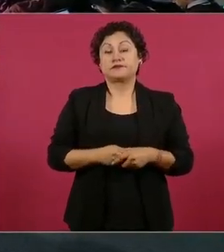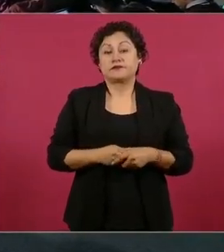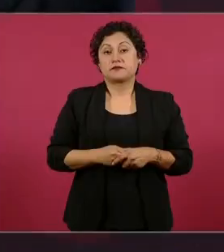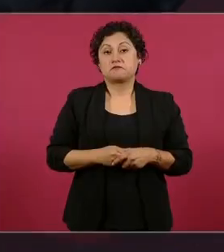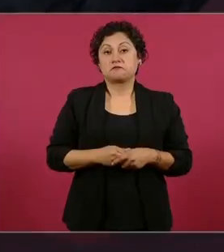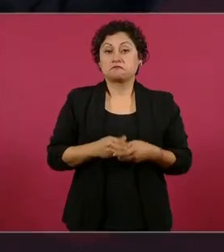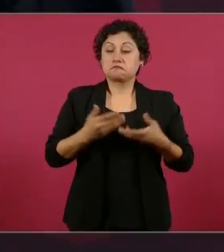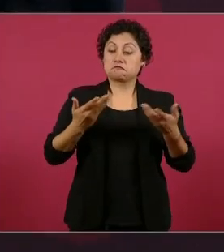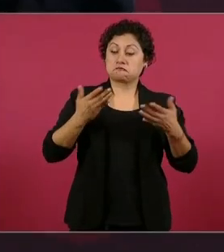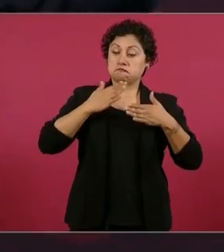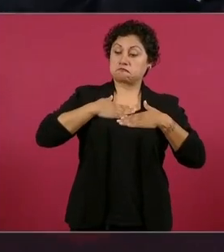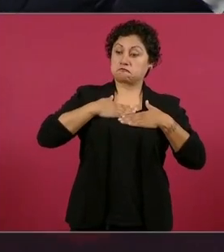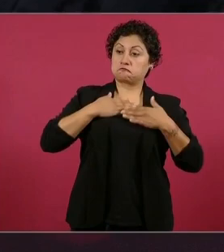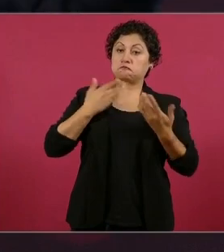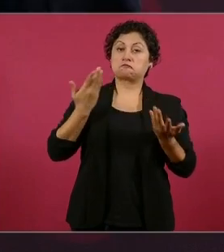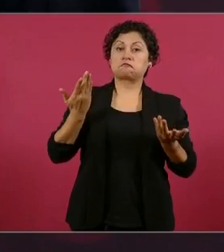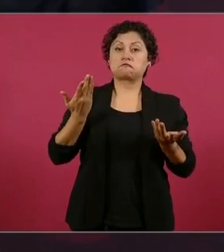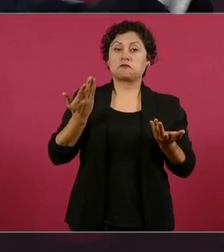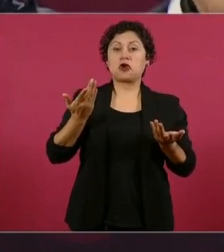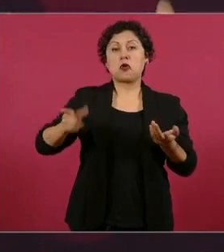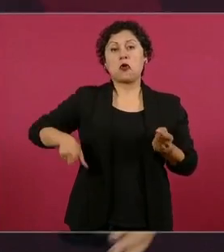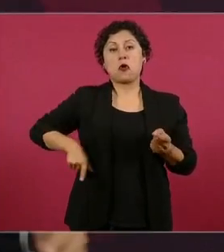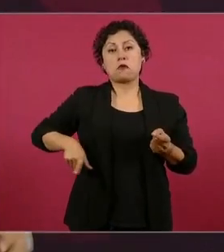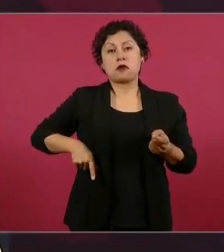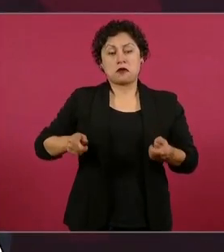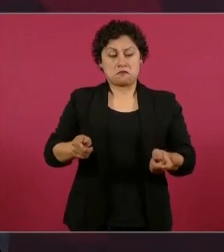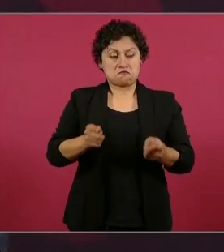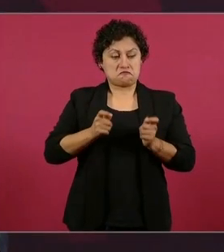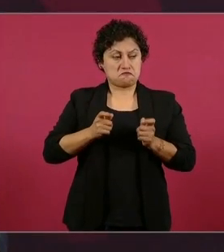nosotros tenemos secuestrado al gobierno,